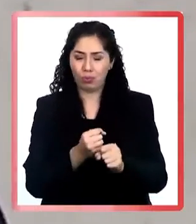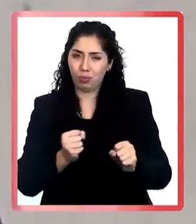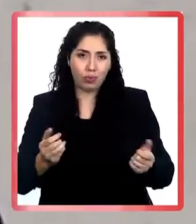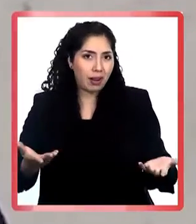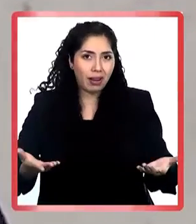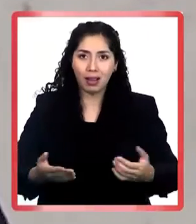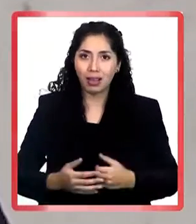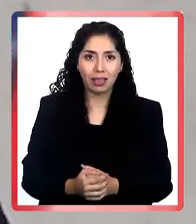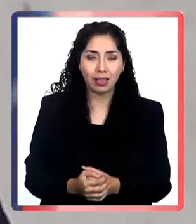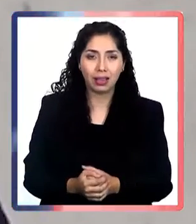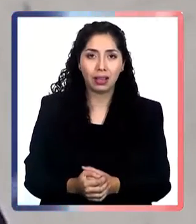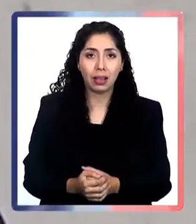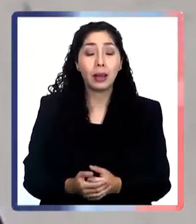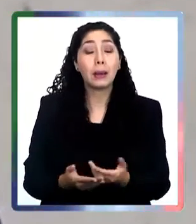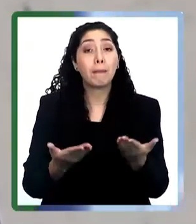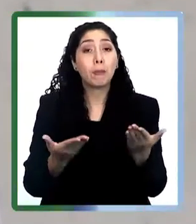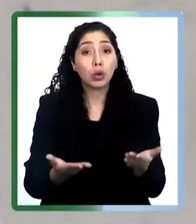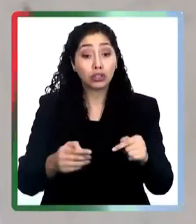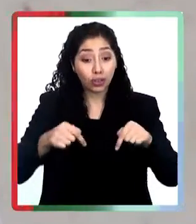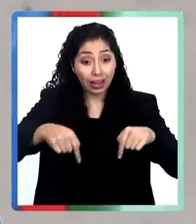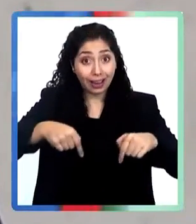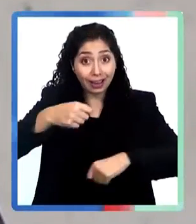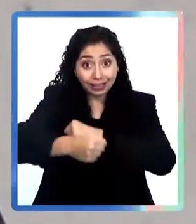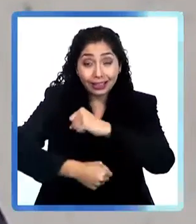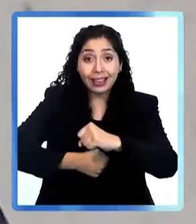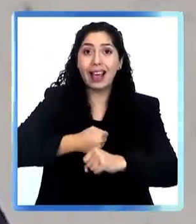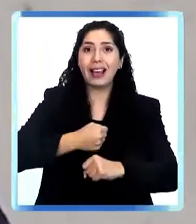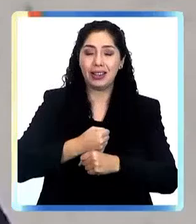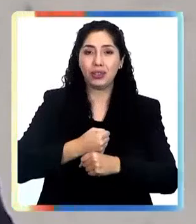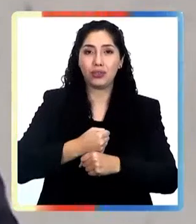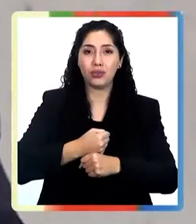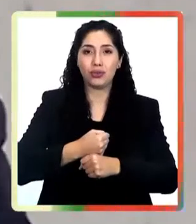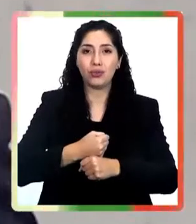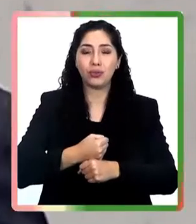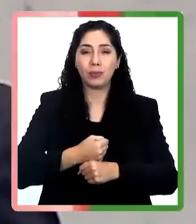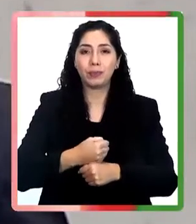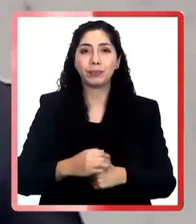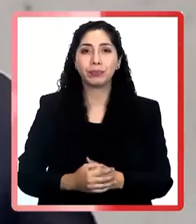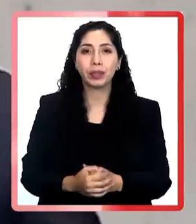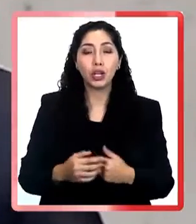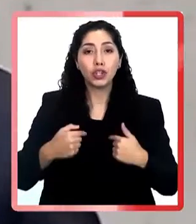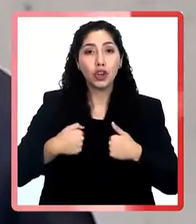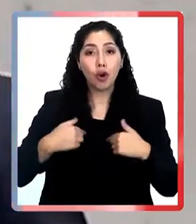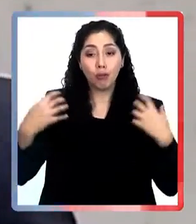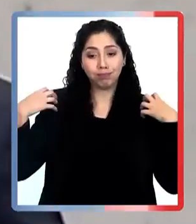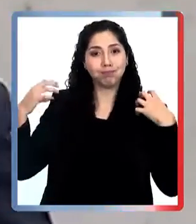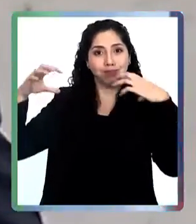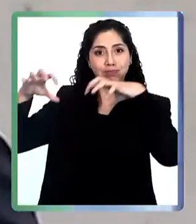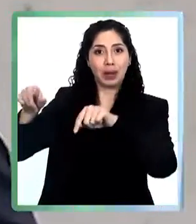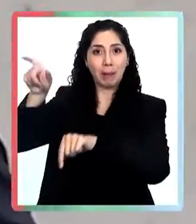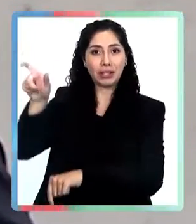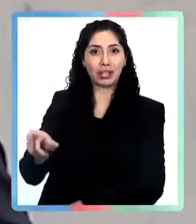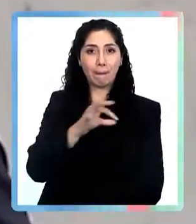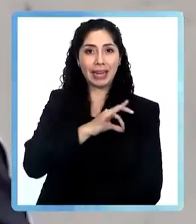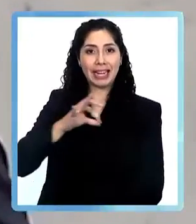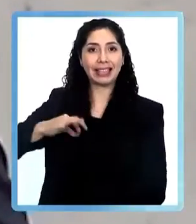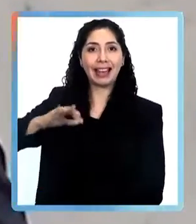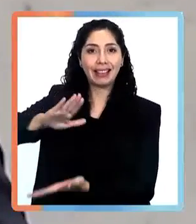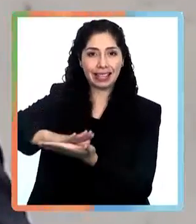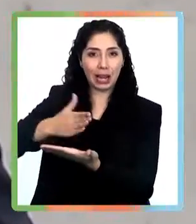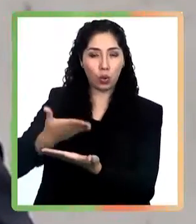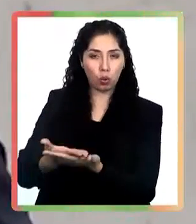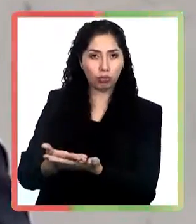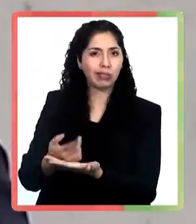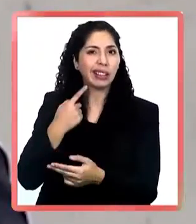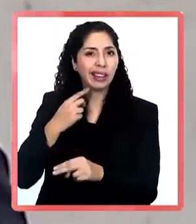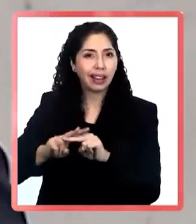son tolerables por eso este año encomendado a nuestra ministra de salud la elaboración e implementación